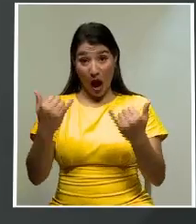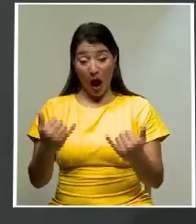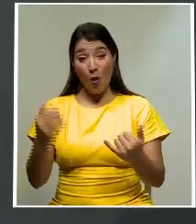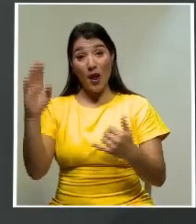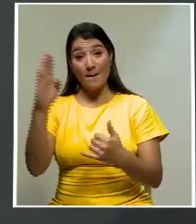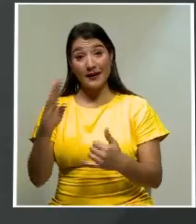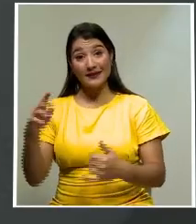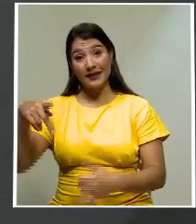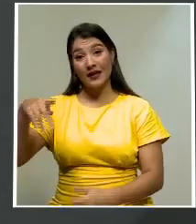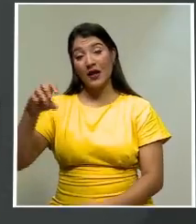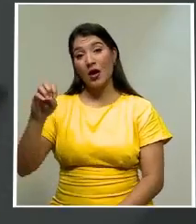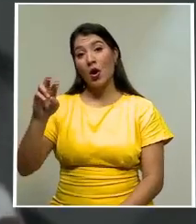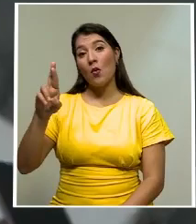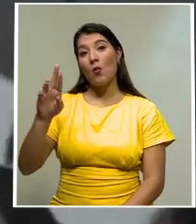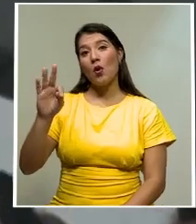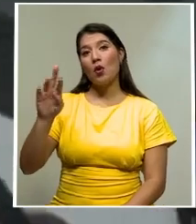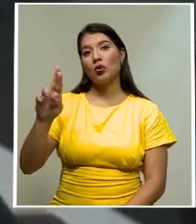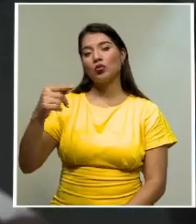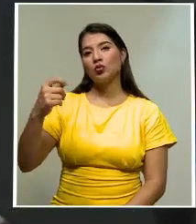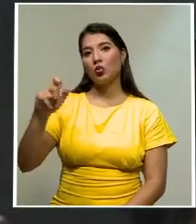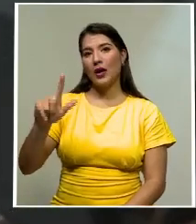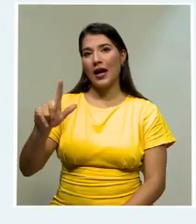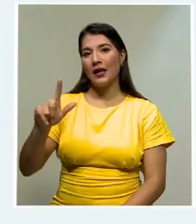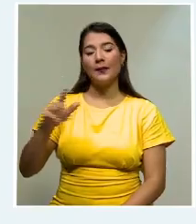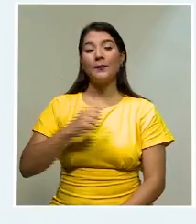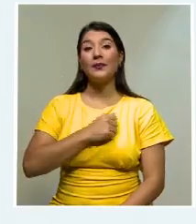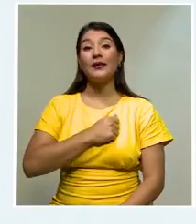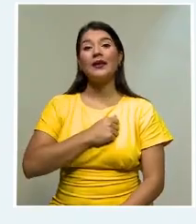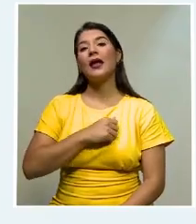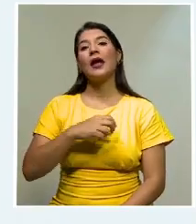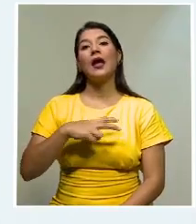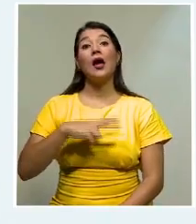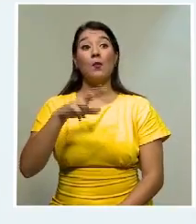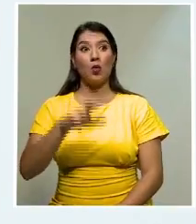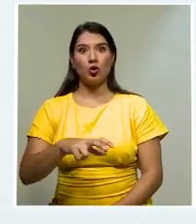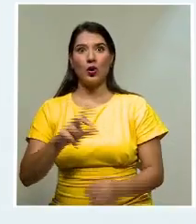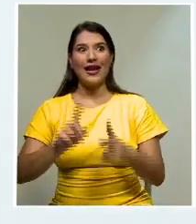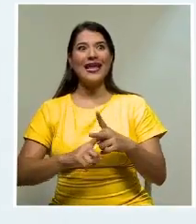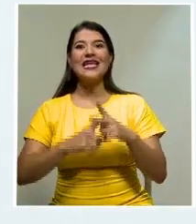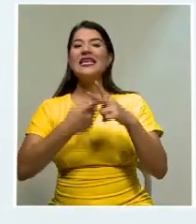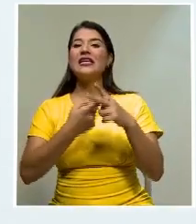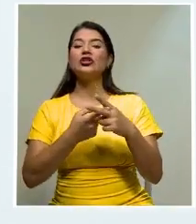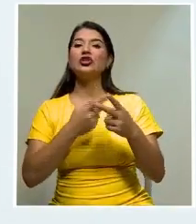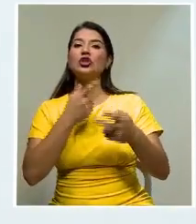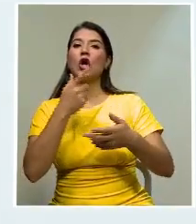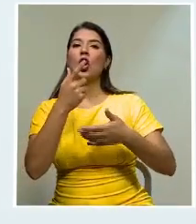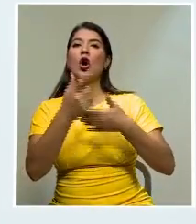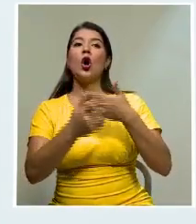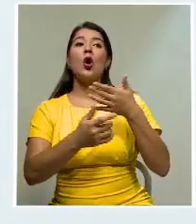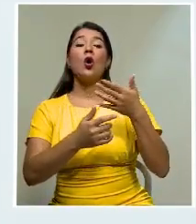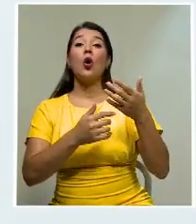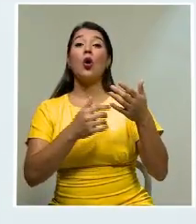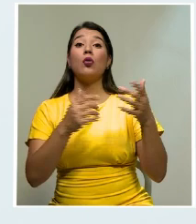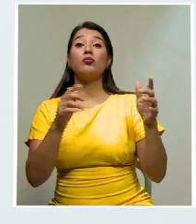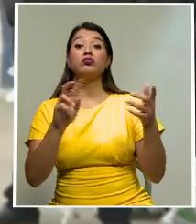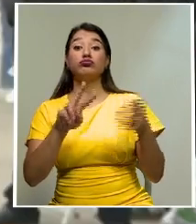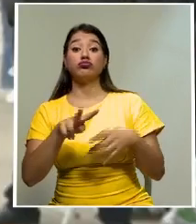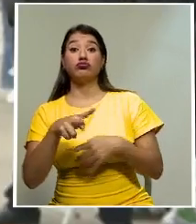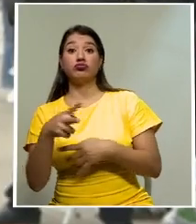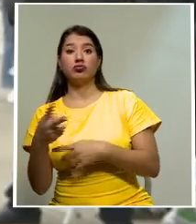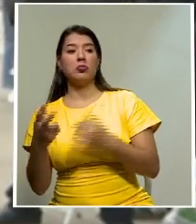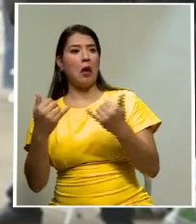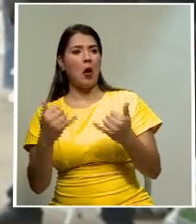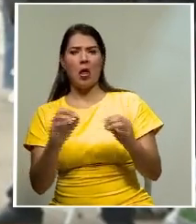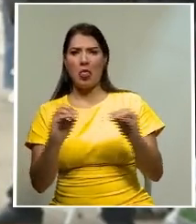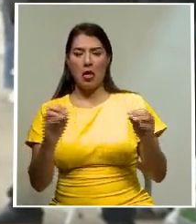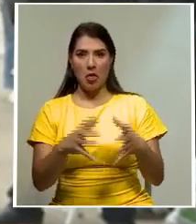mayo la última etapa de un desconfinamiento gradual que por el momento no ha provocado ningún repunte de los contagios en el país. A